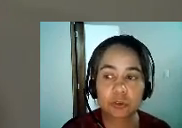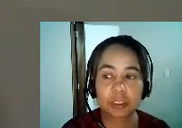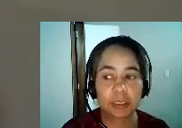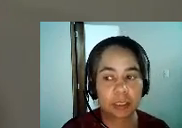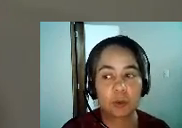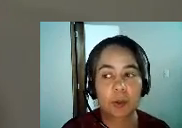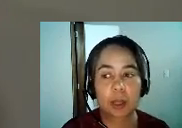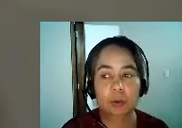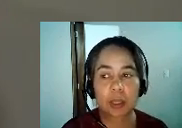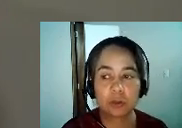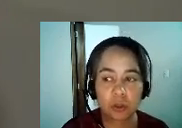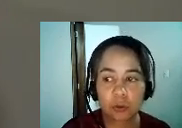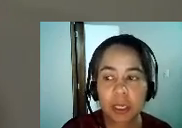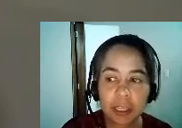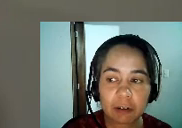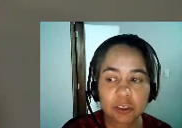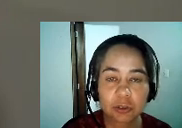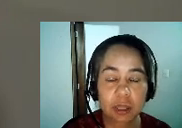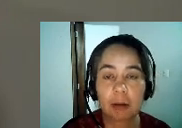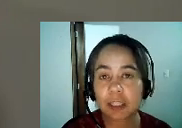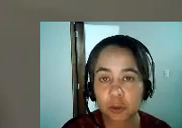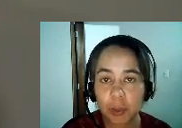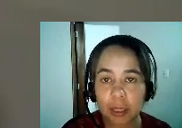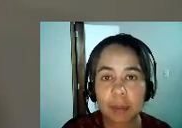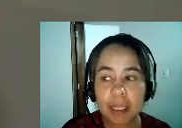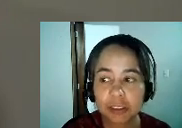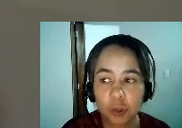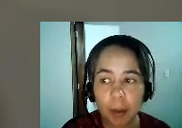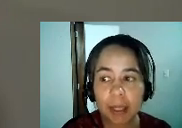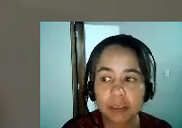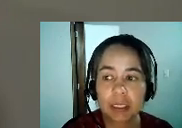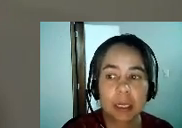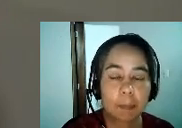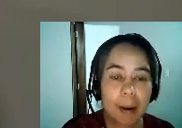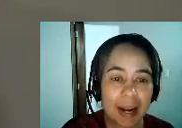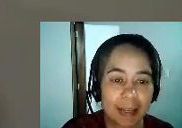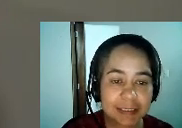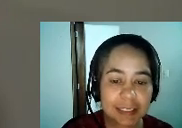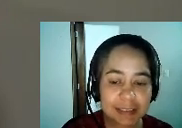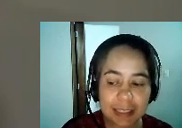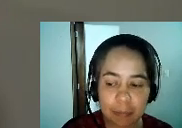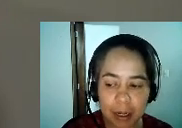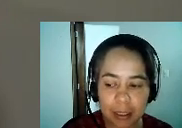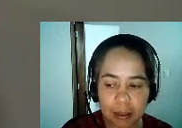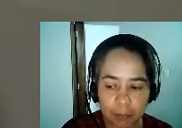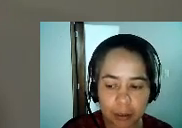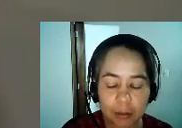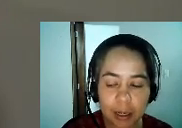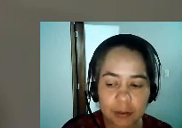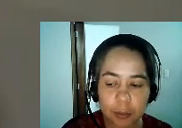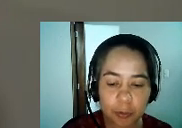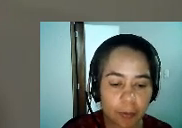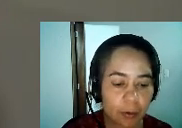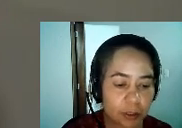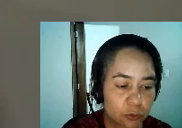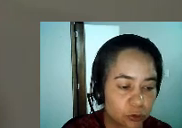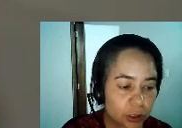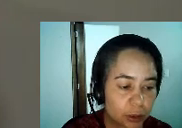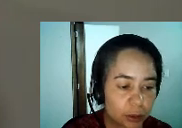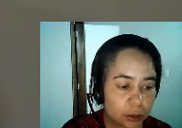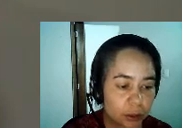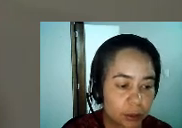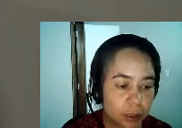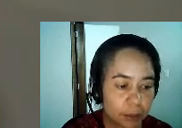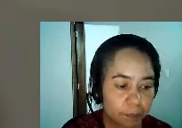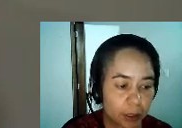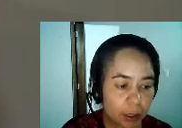traigo la noticia del gobernador de Antioquia que ahora habla sobre las medidas tomadas para esta semana de abril. Así que por favor